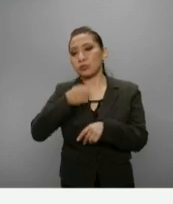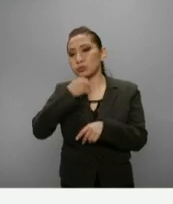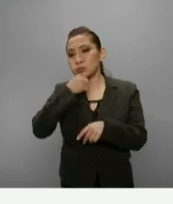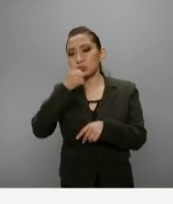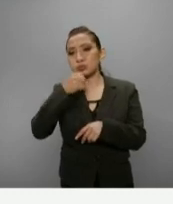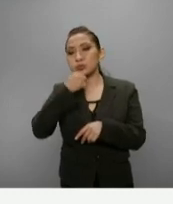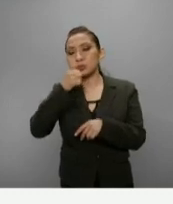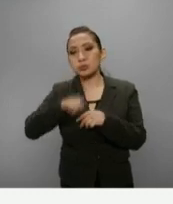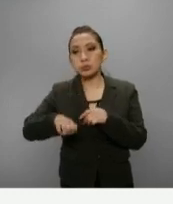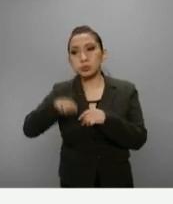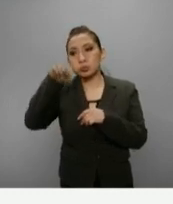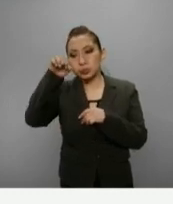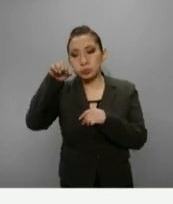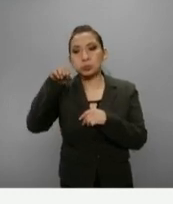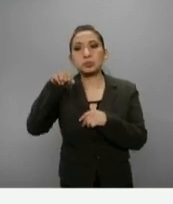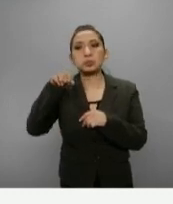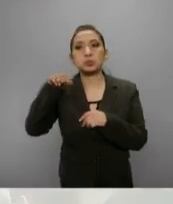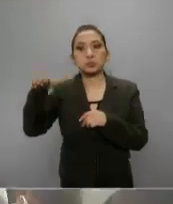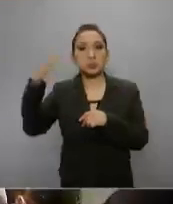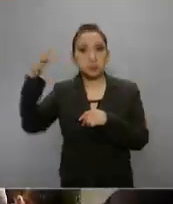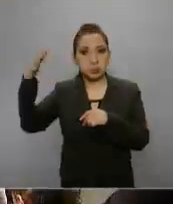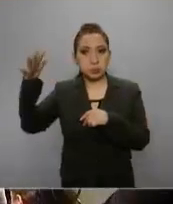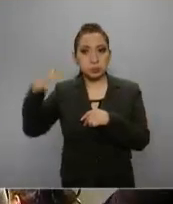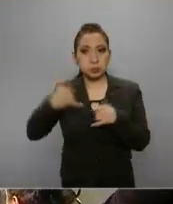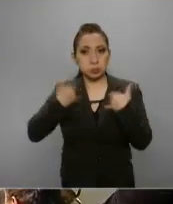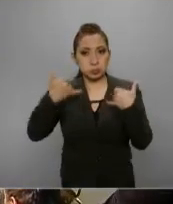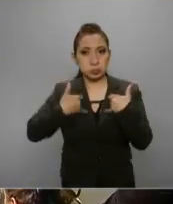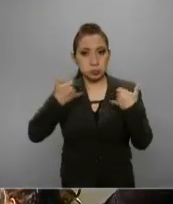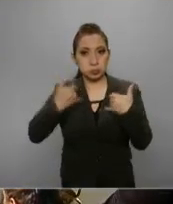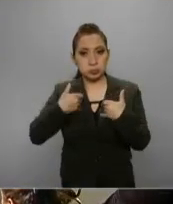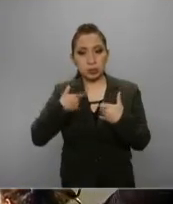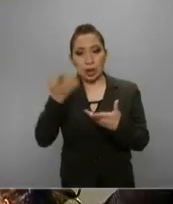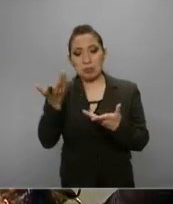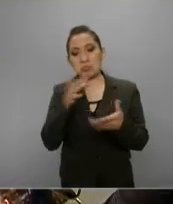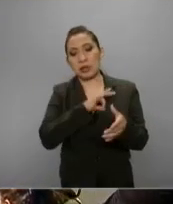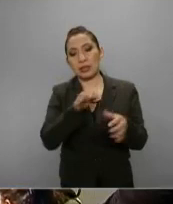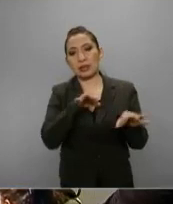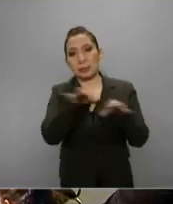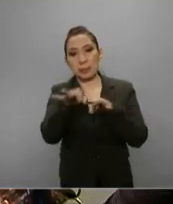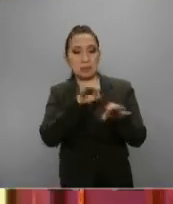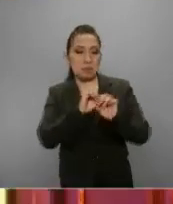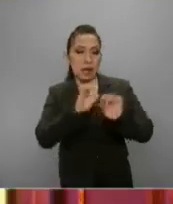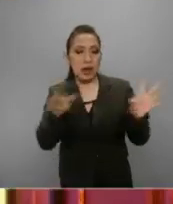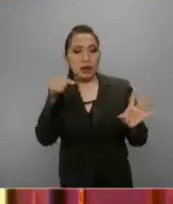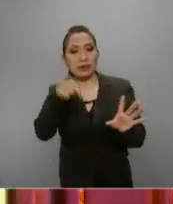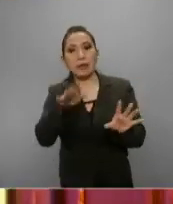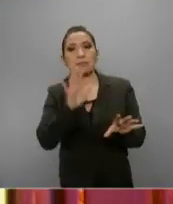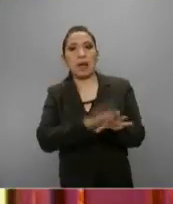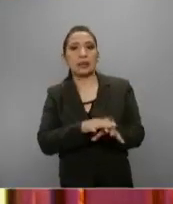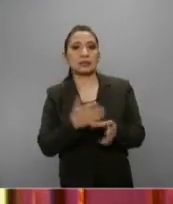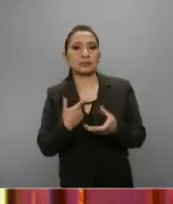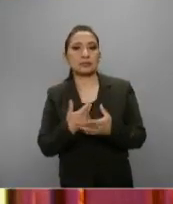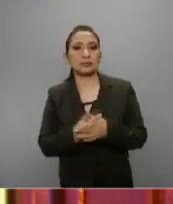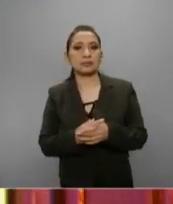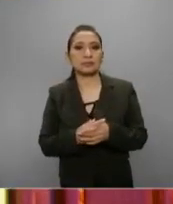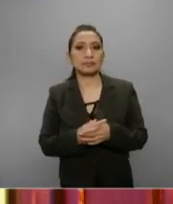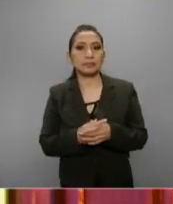en la población adulta, joven, en edad productiva, que lógicamente es la que tiene la